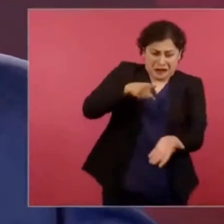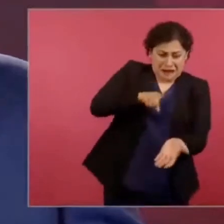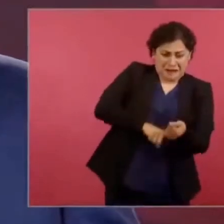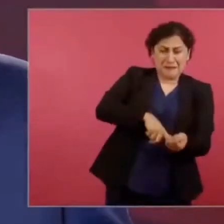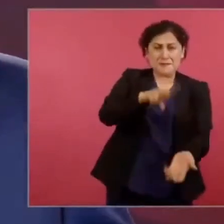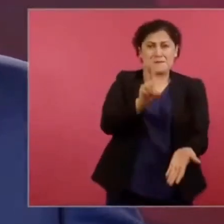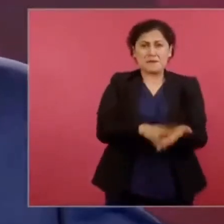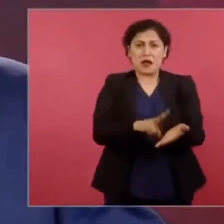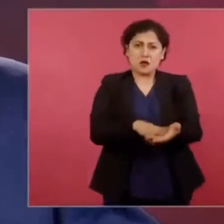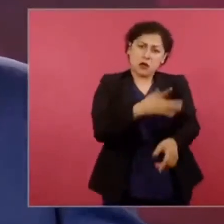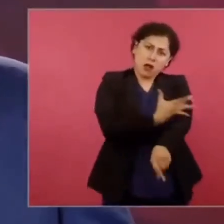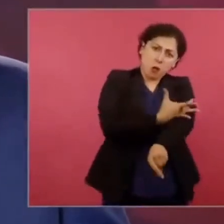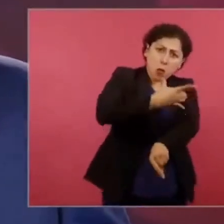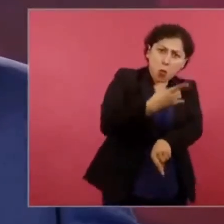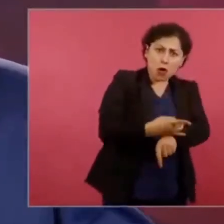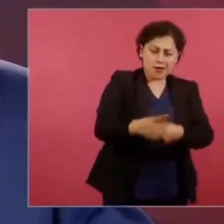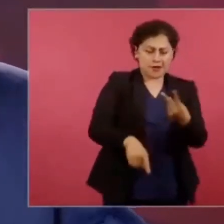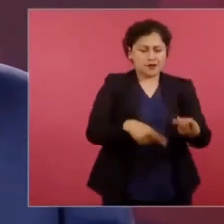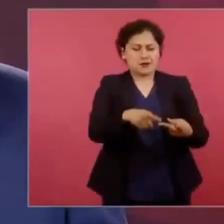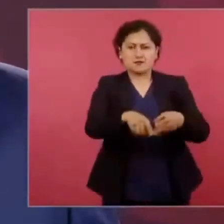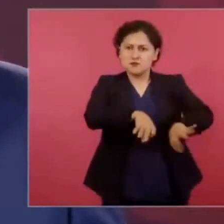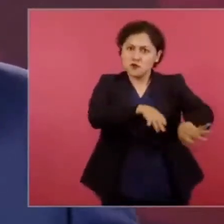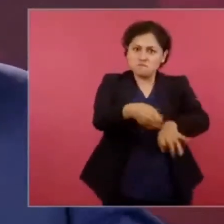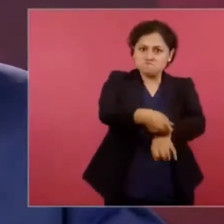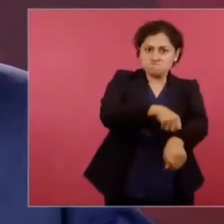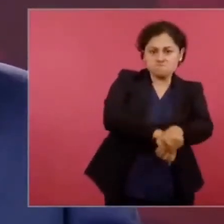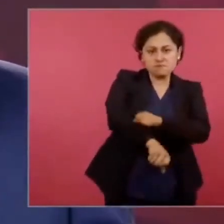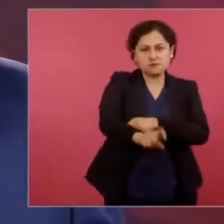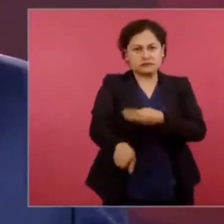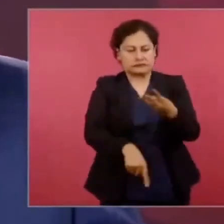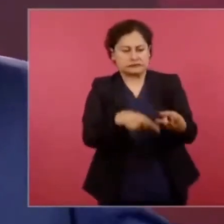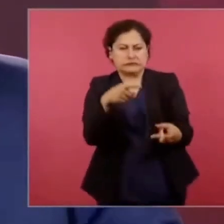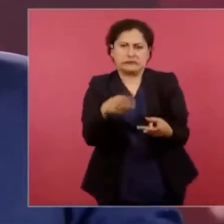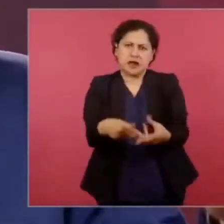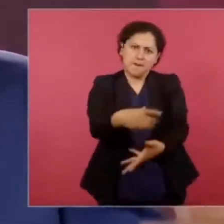por eso el mexicano es fraterno, por eso